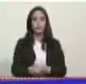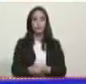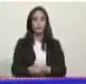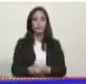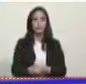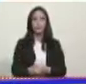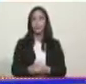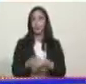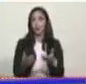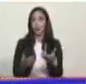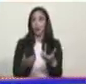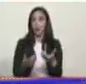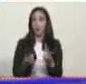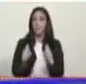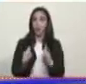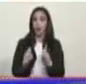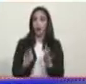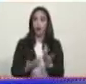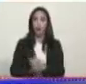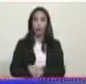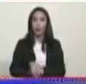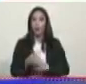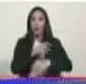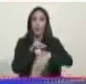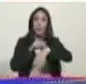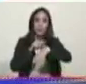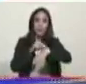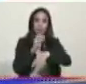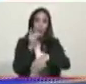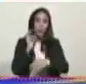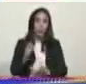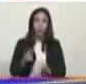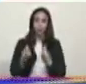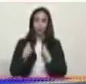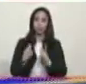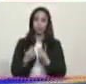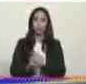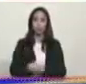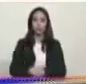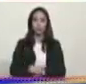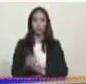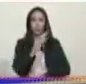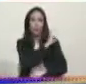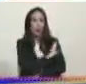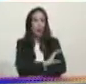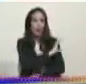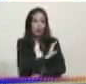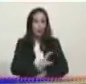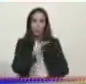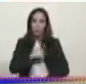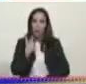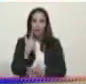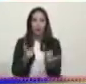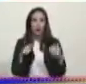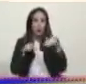Generar una póliza nacional de seguros para todos los transportistas del país.